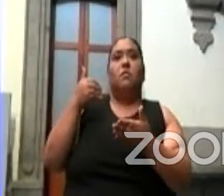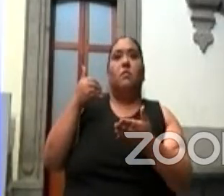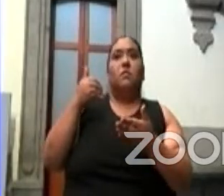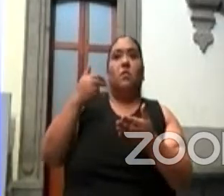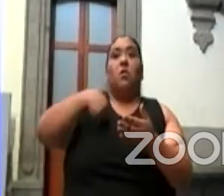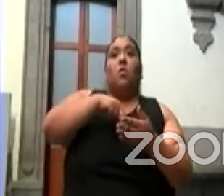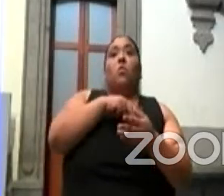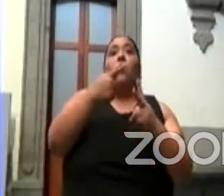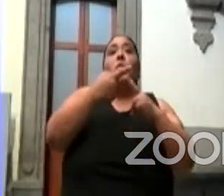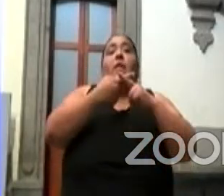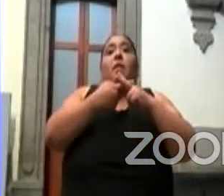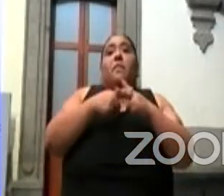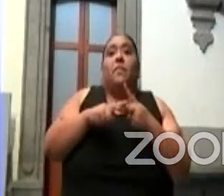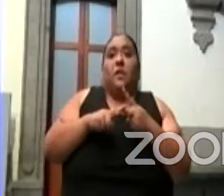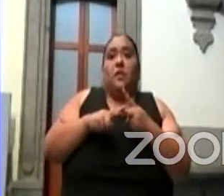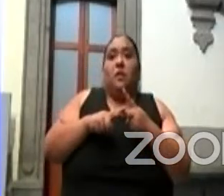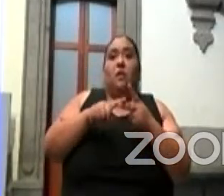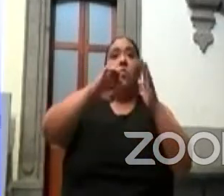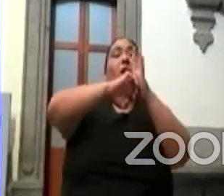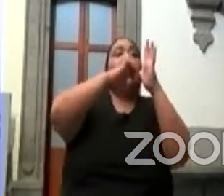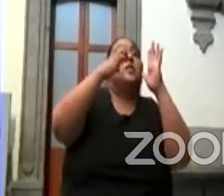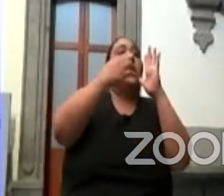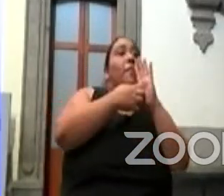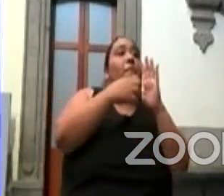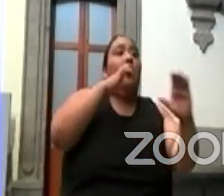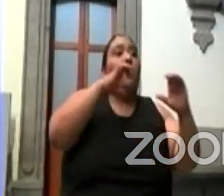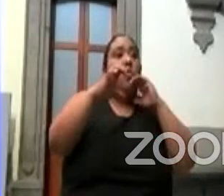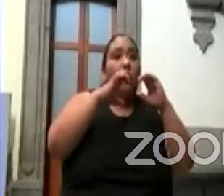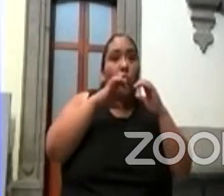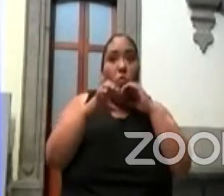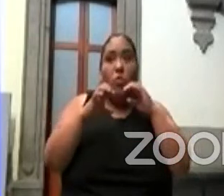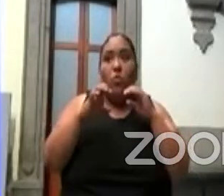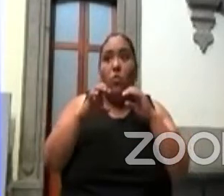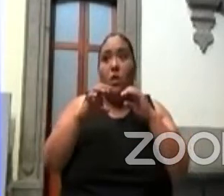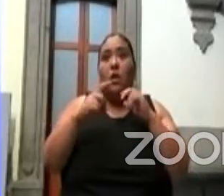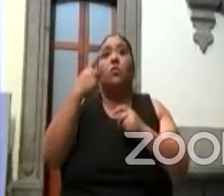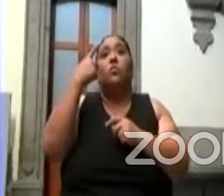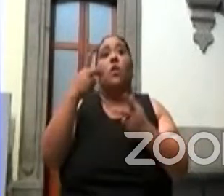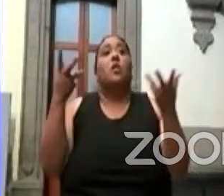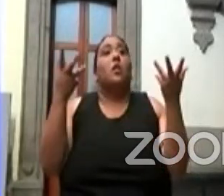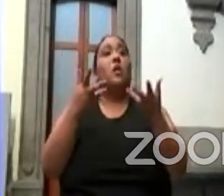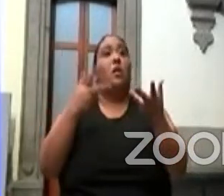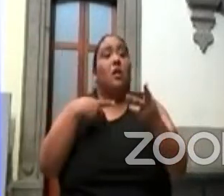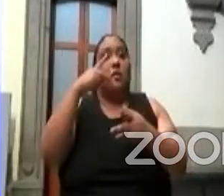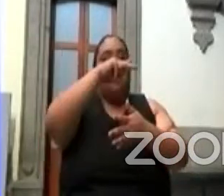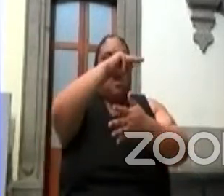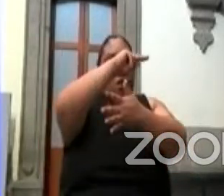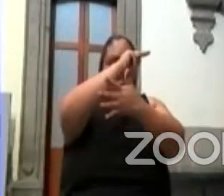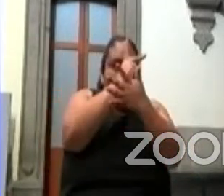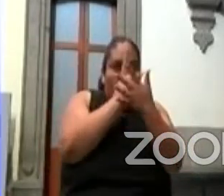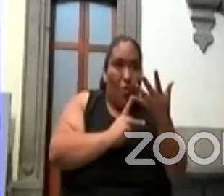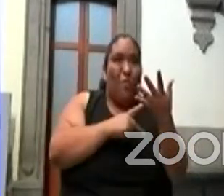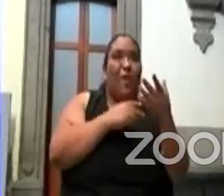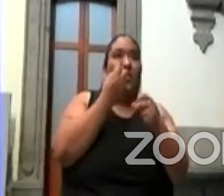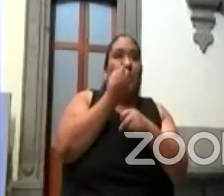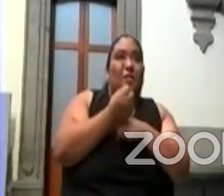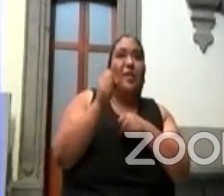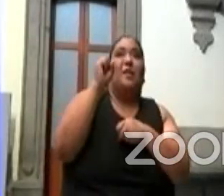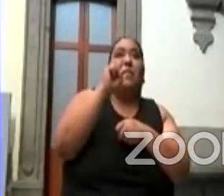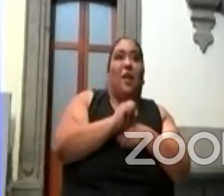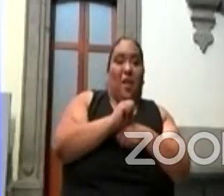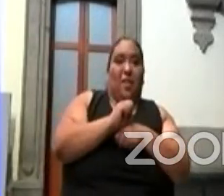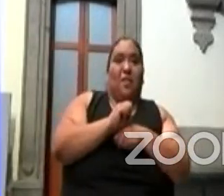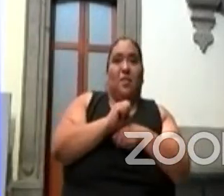empezamos con una estrategia de comunicación que consiste en un programa de televisión semanal al que titulamos Desde